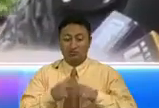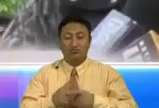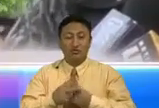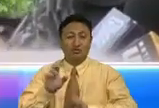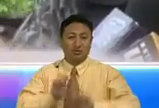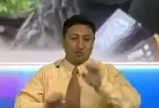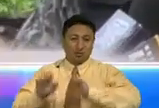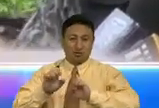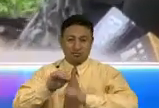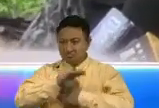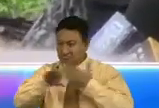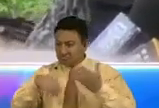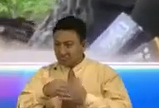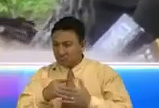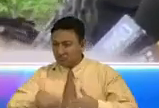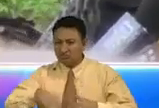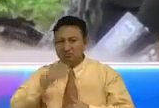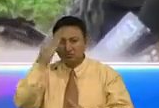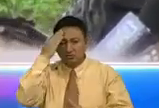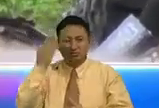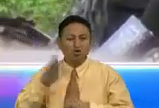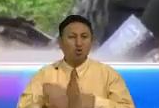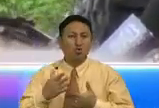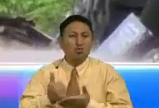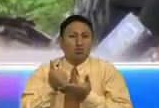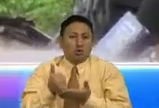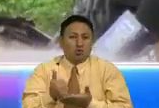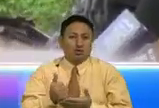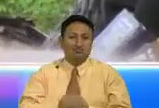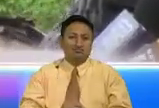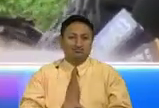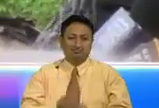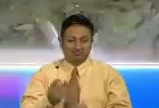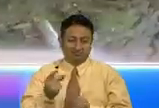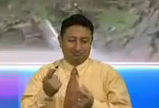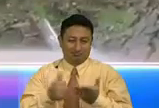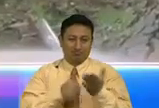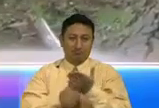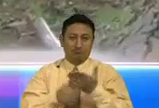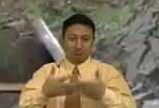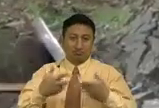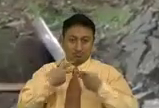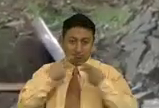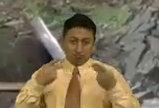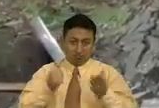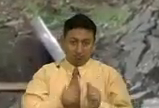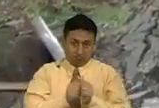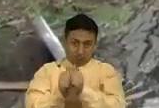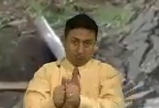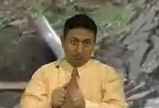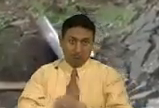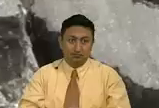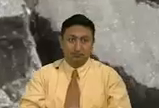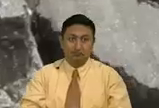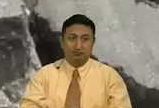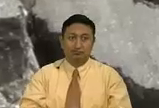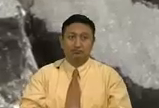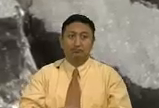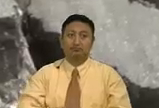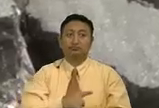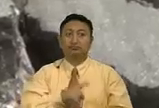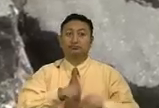provincia para intervenir de forma inmediata con el Ministerio de Obras Públicas. Desde la Municipalidad de Esmeraldas buscan soluciones para remediar los